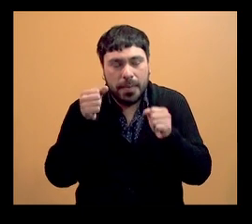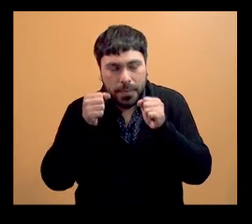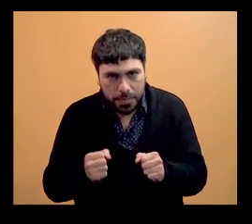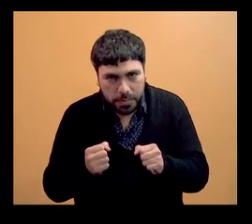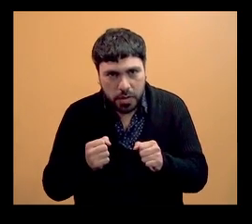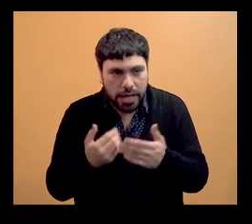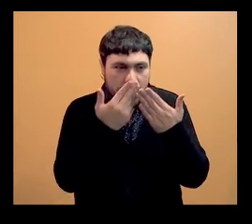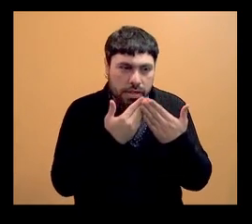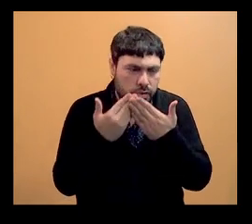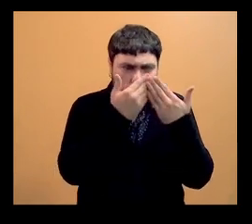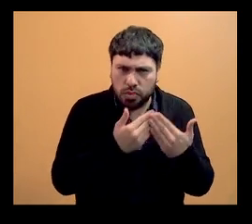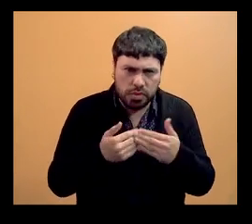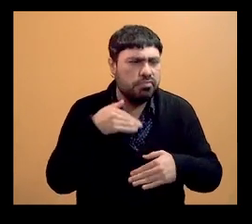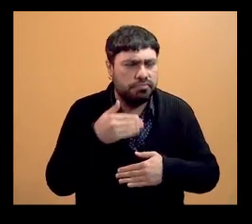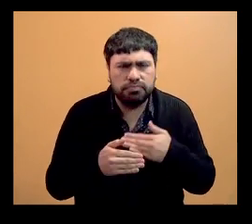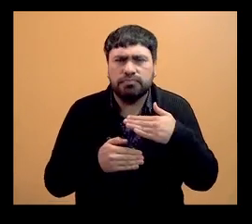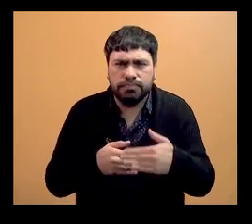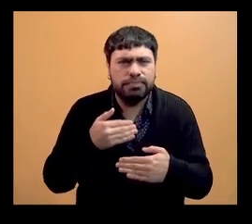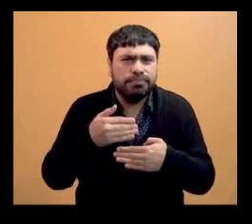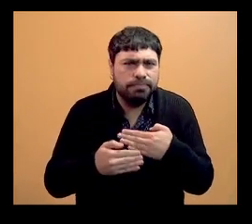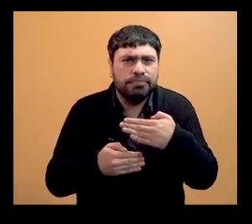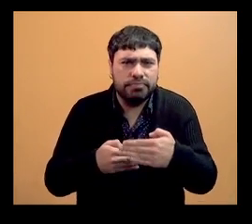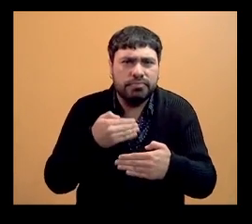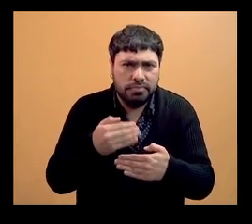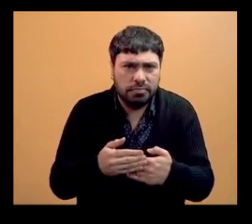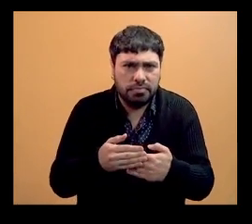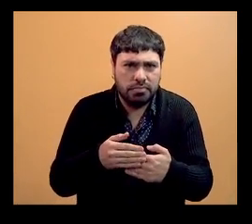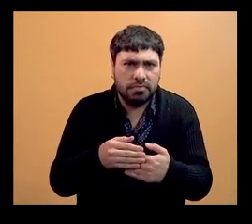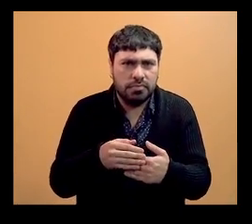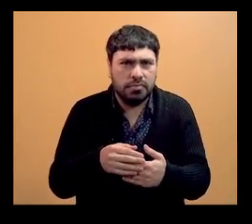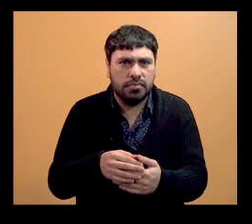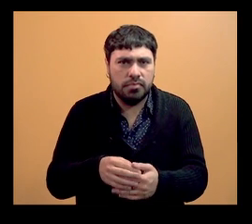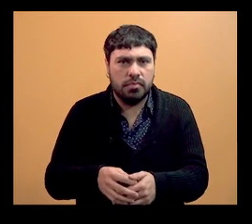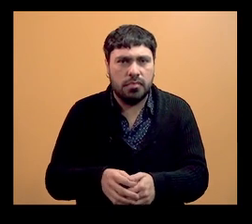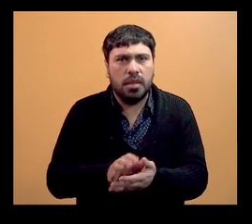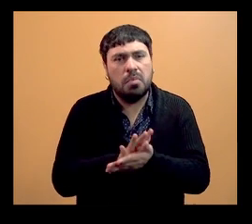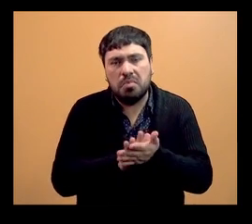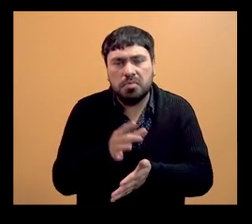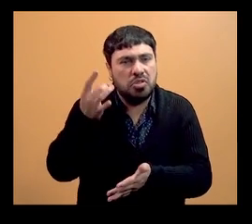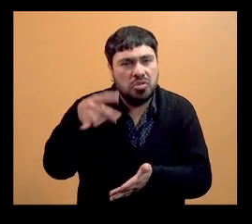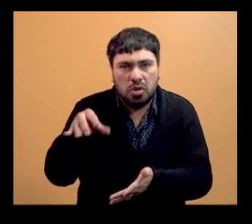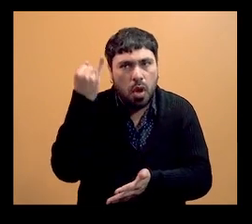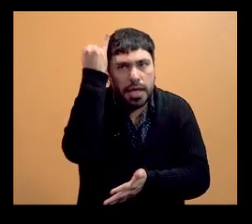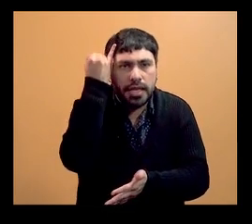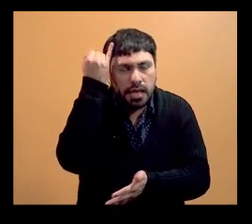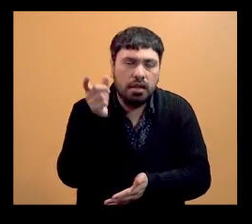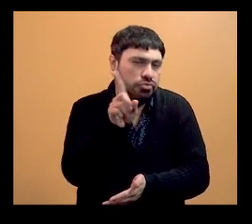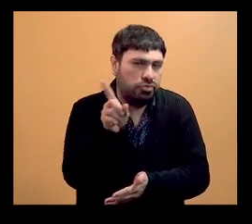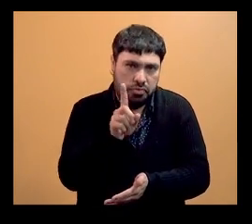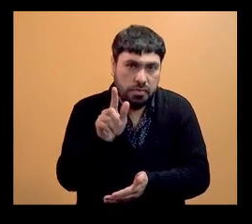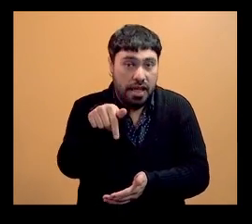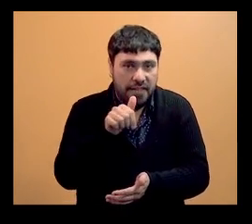especializan lo suficiente y siguen estudios más allá de la carrera de pregrado, y estoy seguro